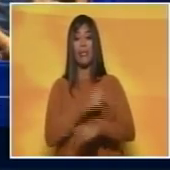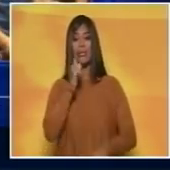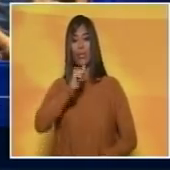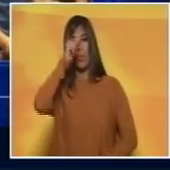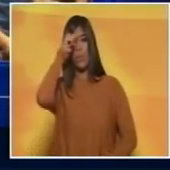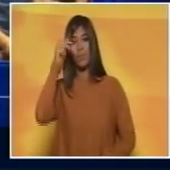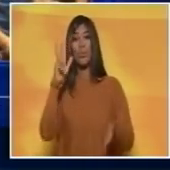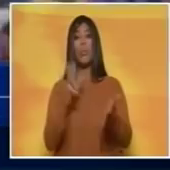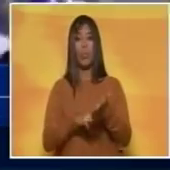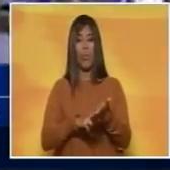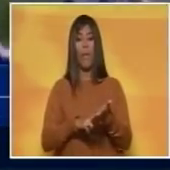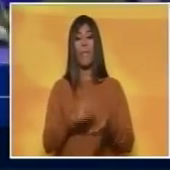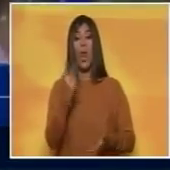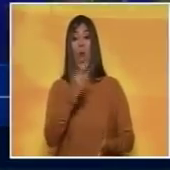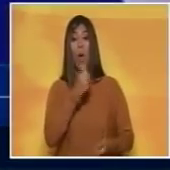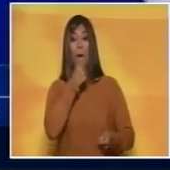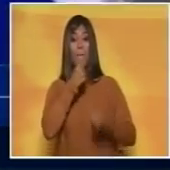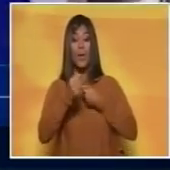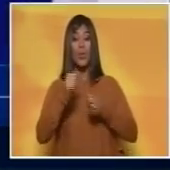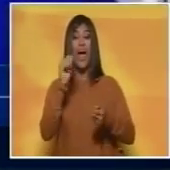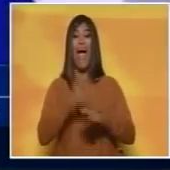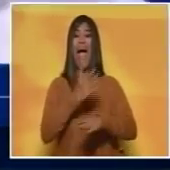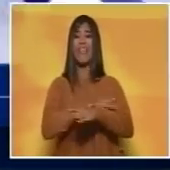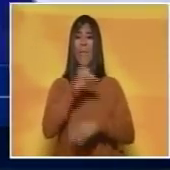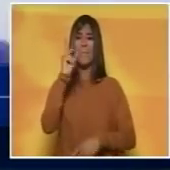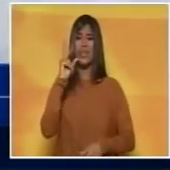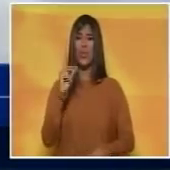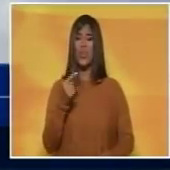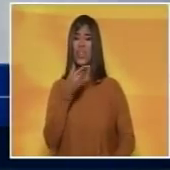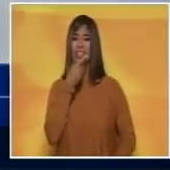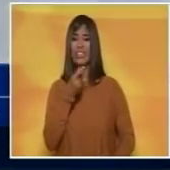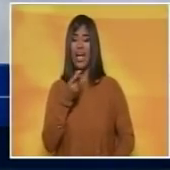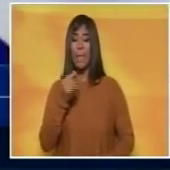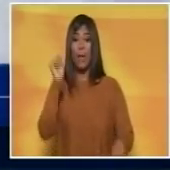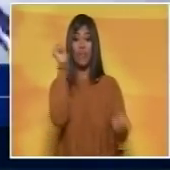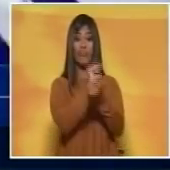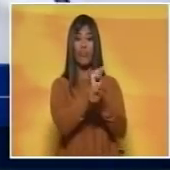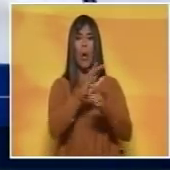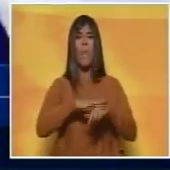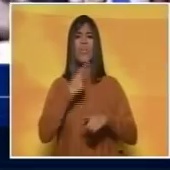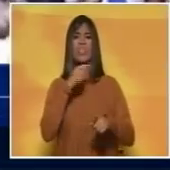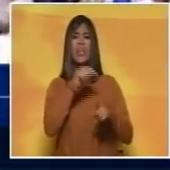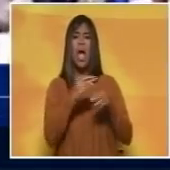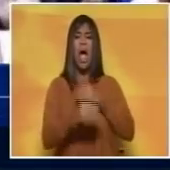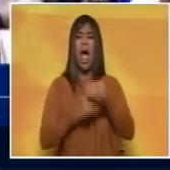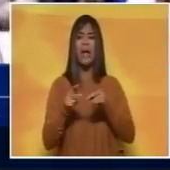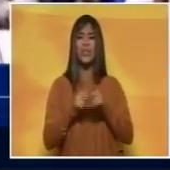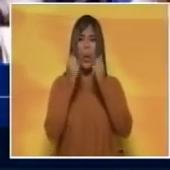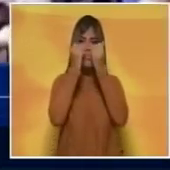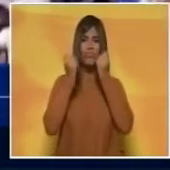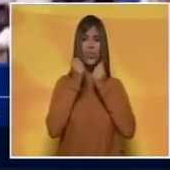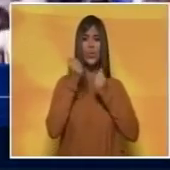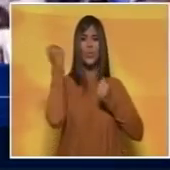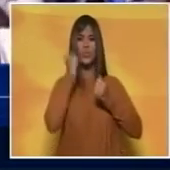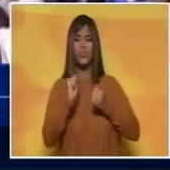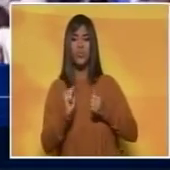semana. Mora y Pineda fueron detenidos el 21 de diciembre, acusados de cometer presuntos actos terroristas. Durante el